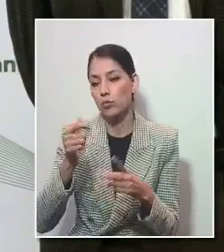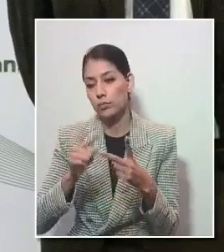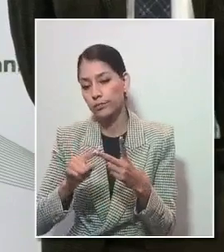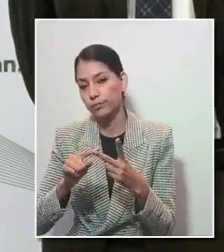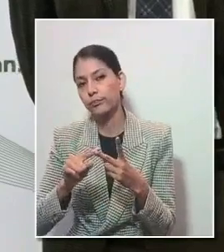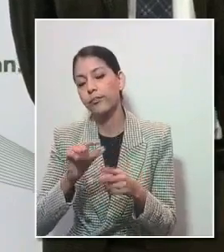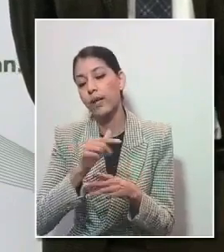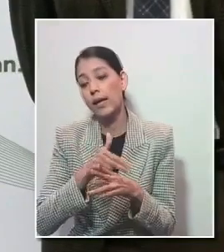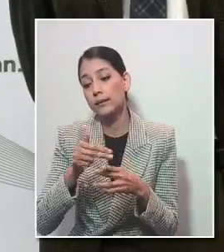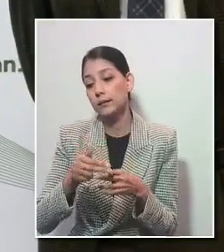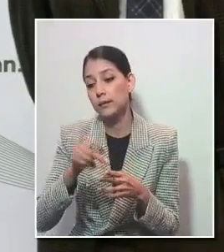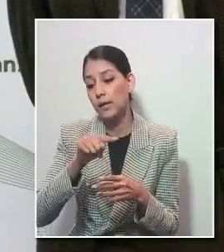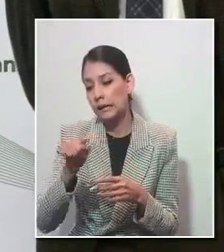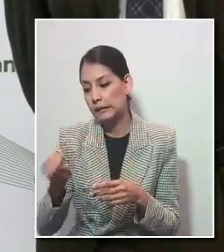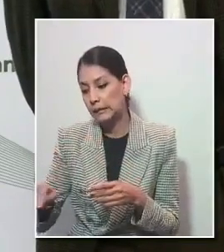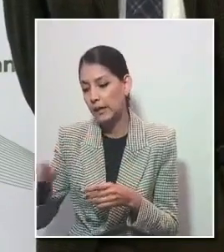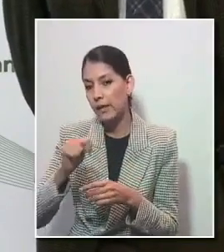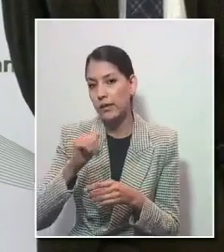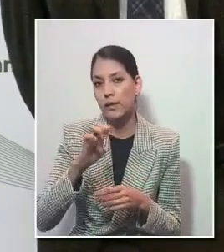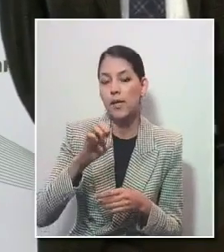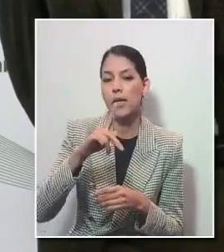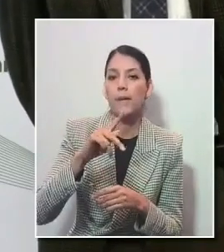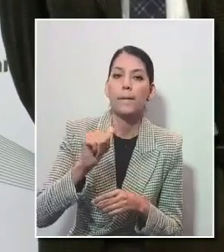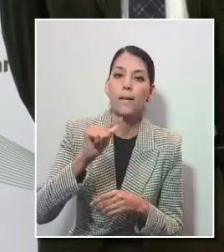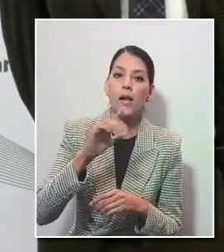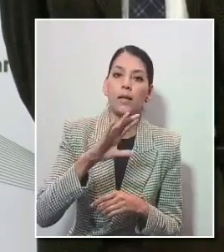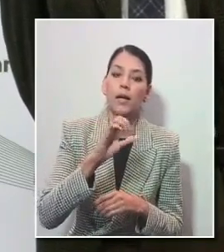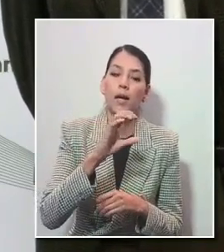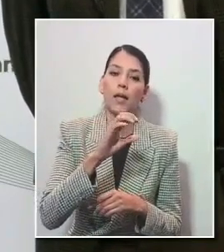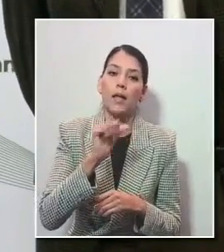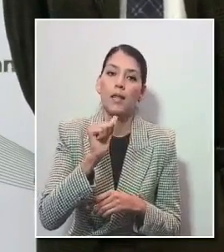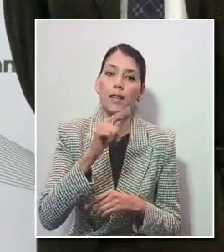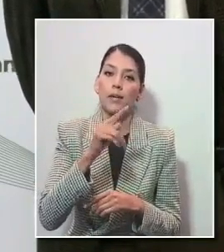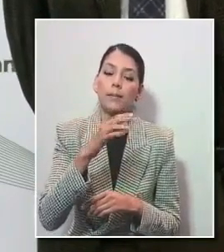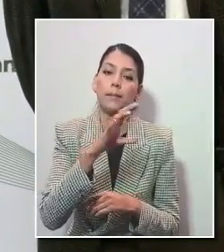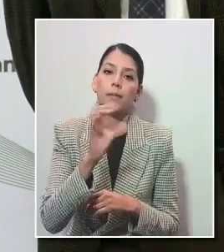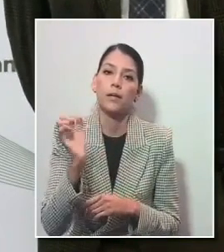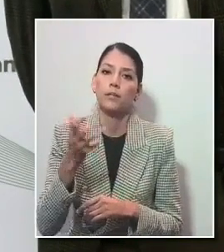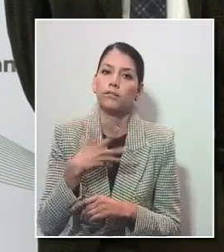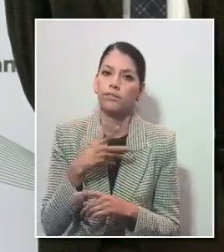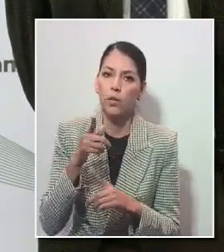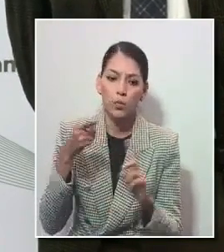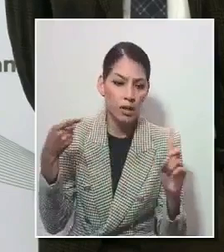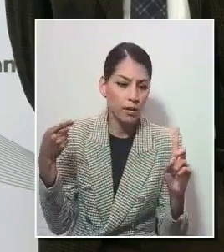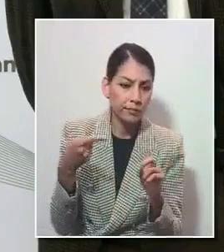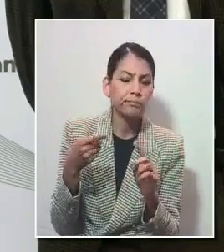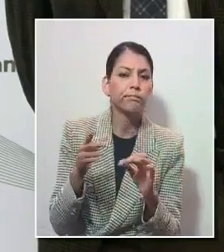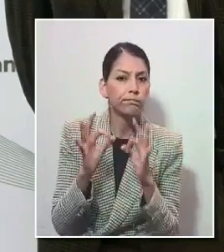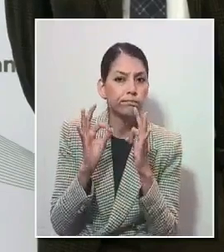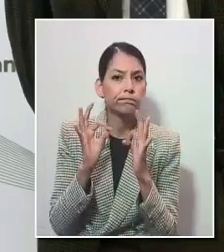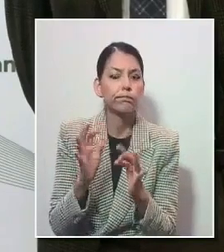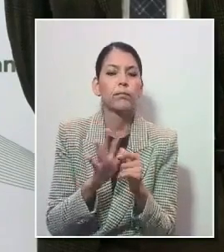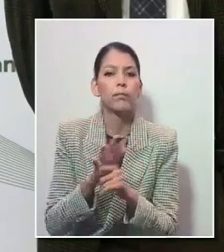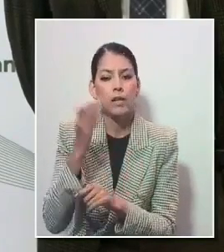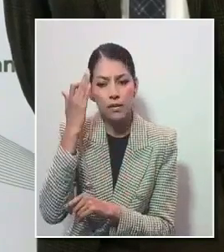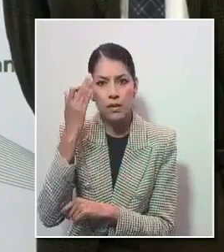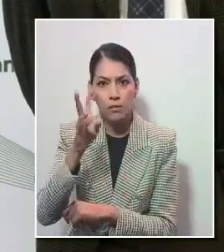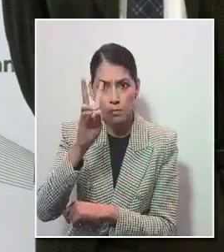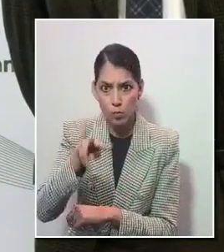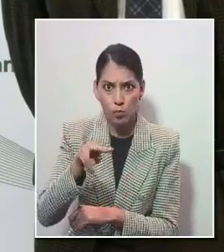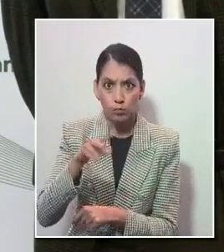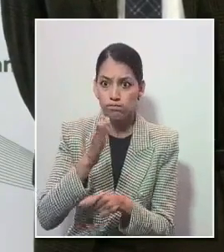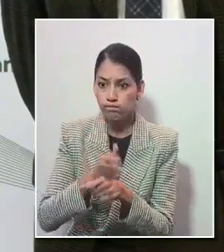el C5, pues nos darán también una visión muy exacta, en tiempo real, todos